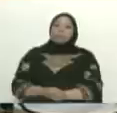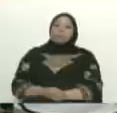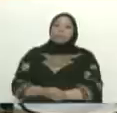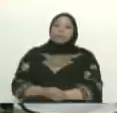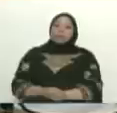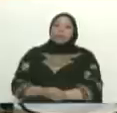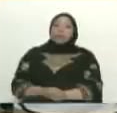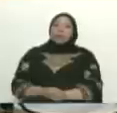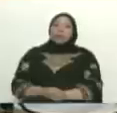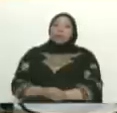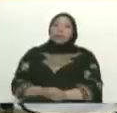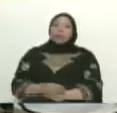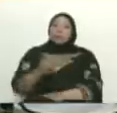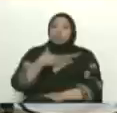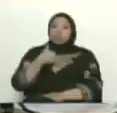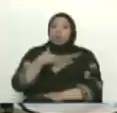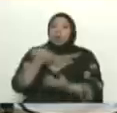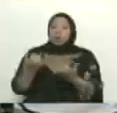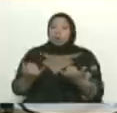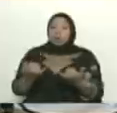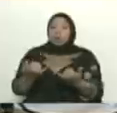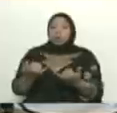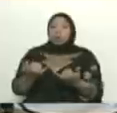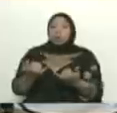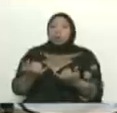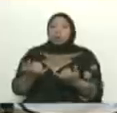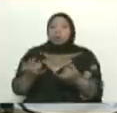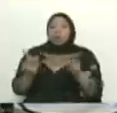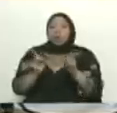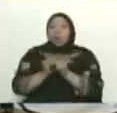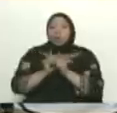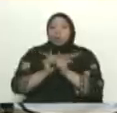Yo voy a tratar de soslayar